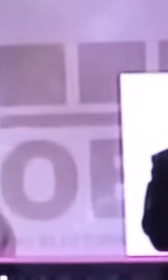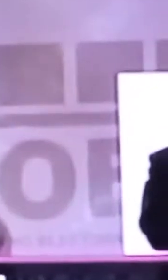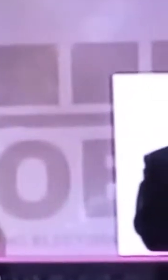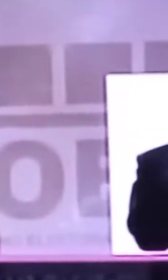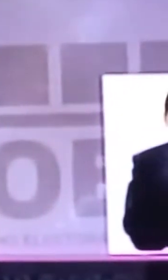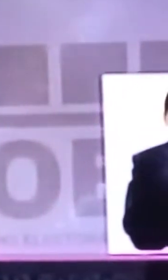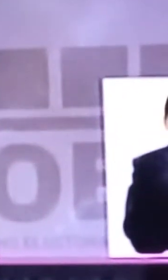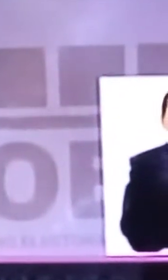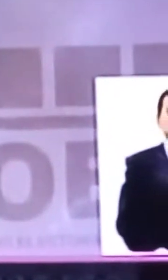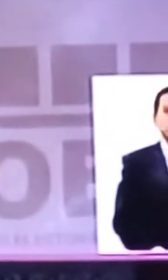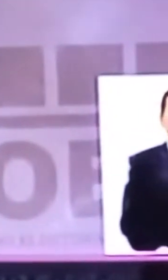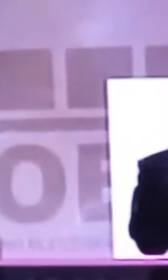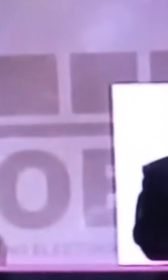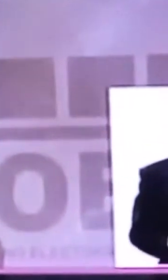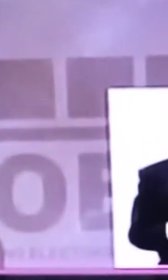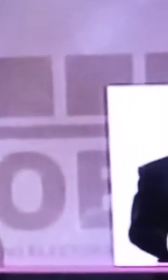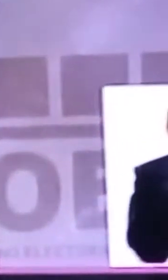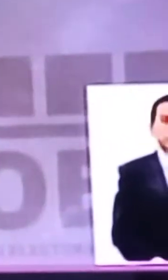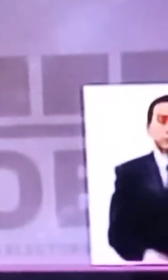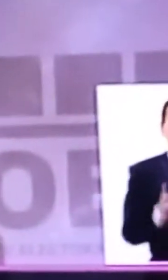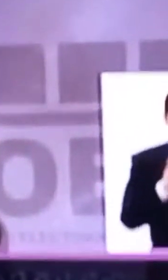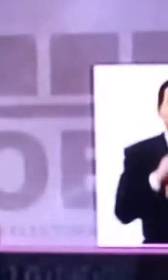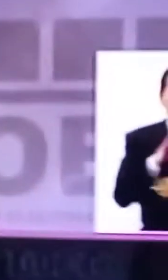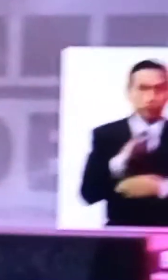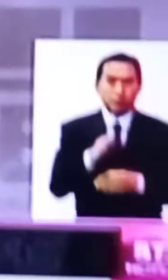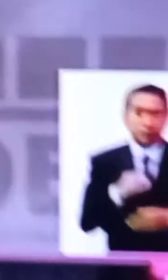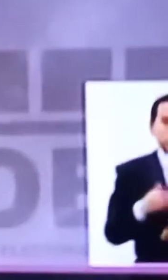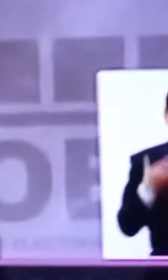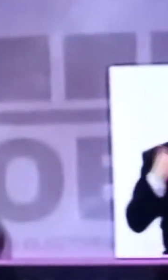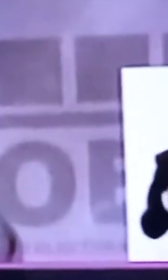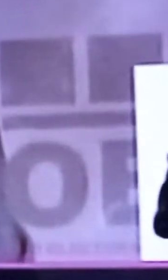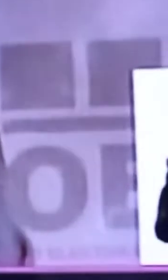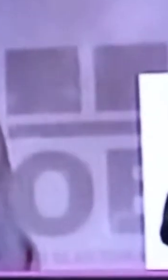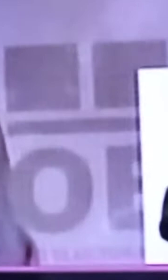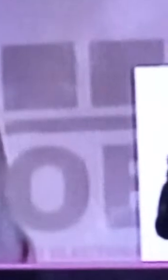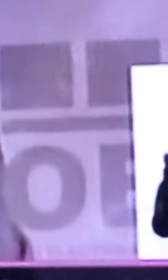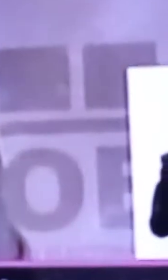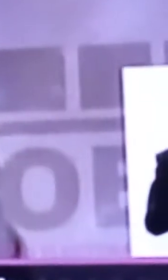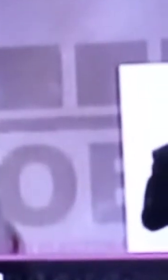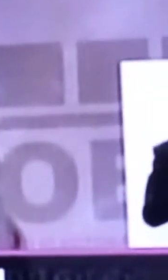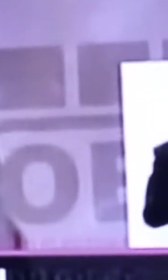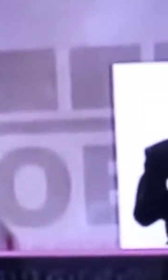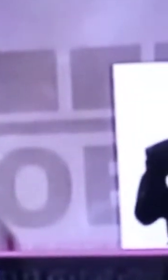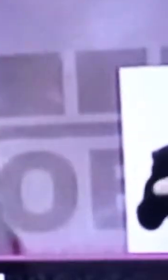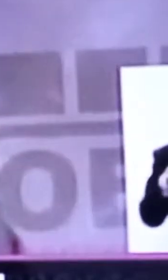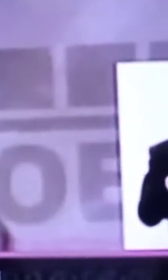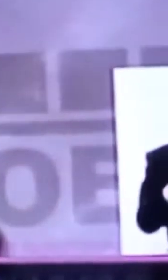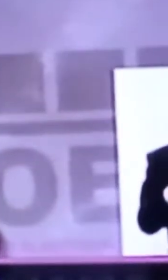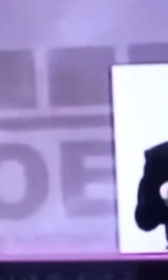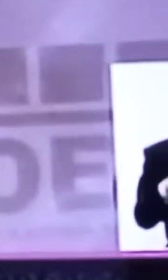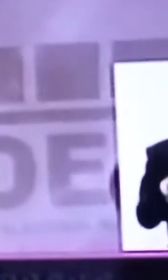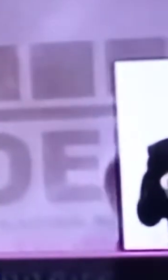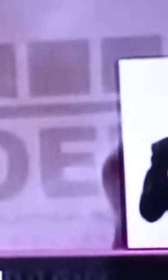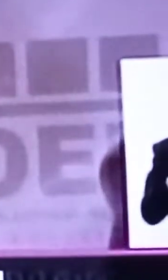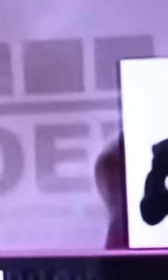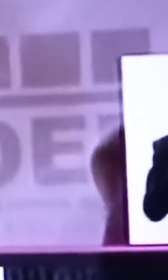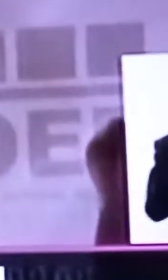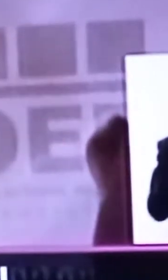una pregunta. Buenas noches, Jersey Maldonado de la Regla TV. Hasta el momento, ¿cuántas actas han anulado que posibiliten tal